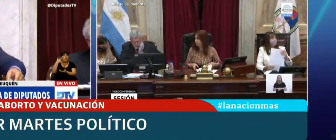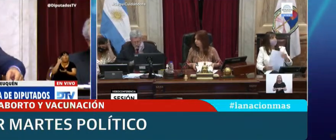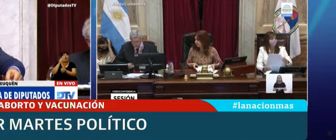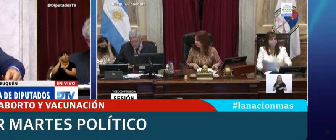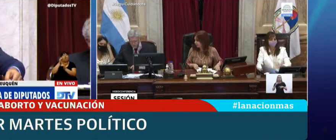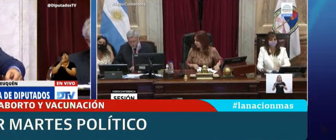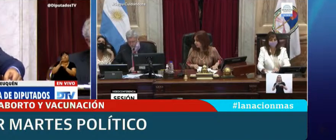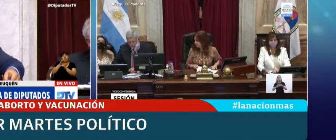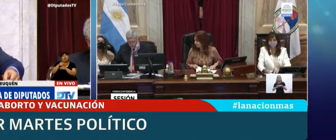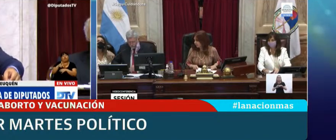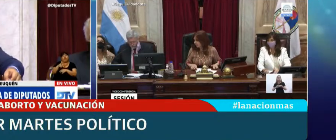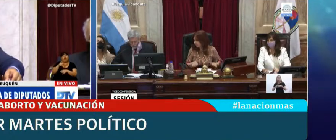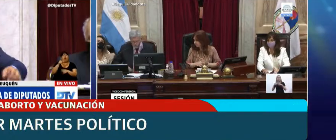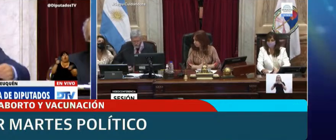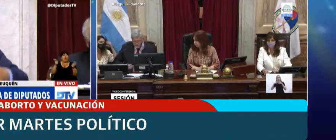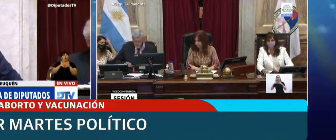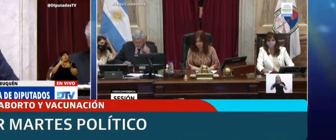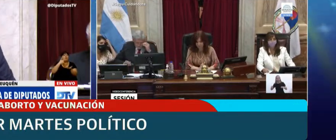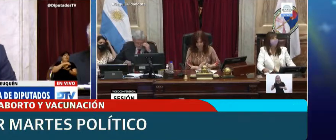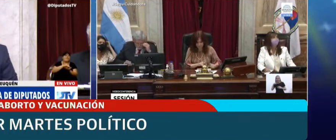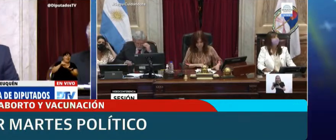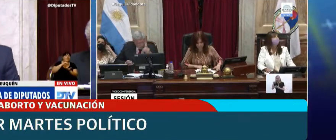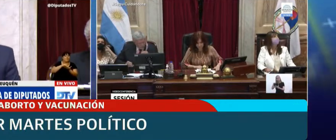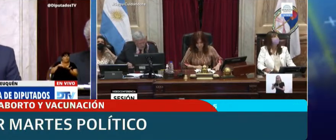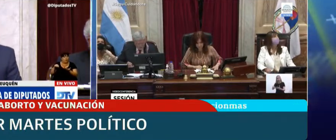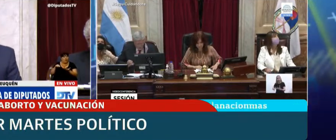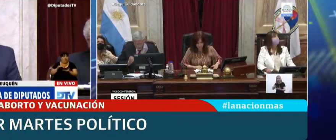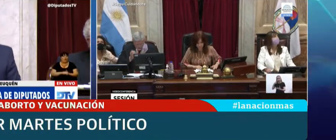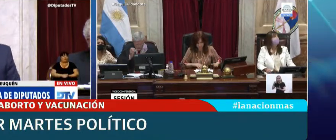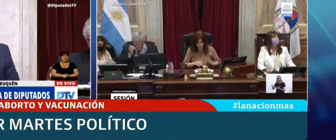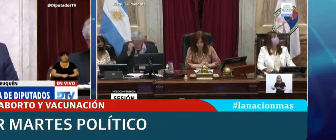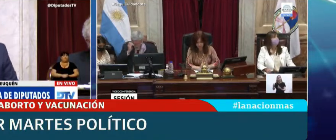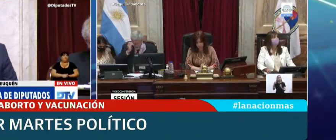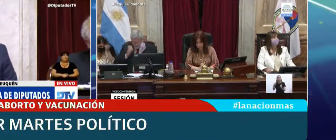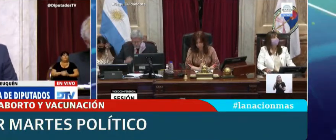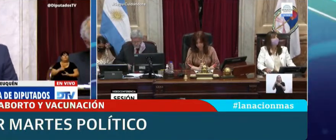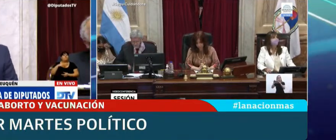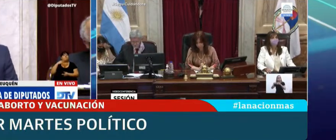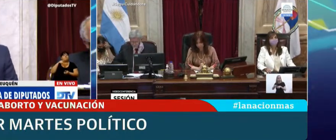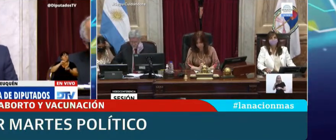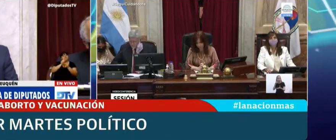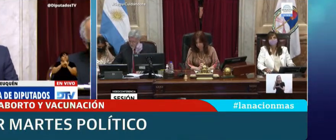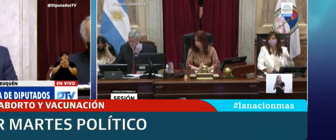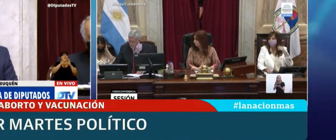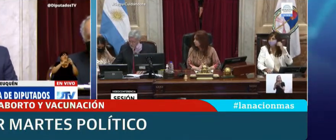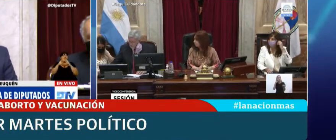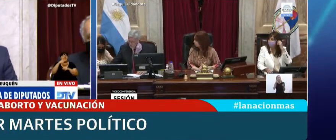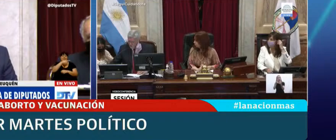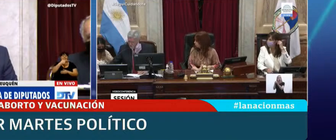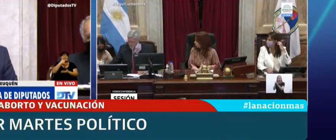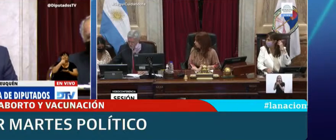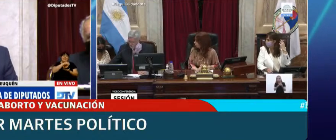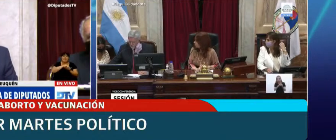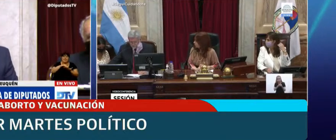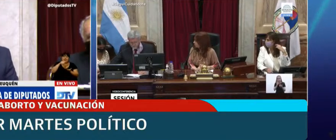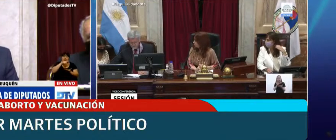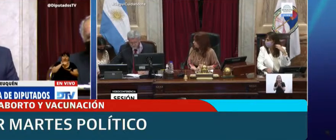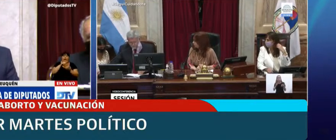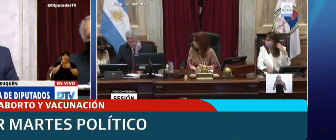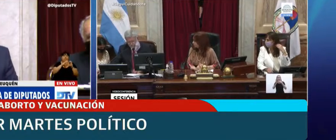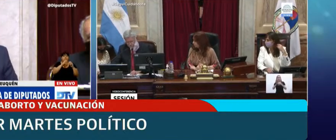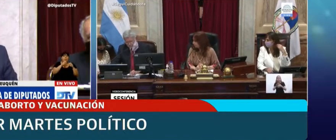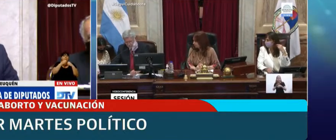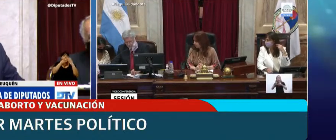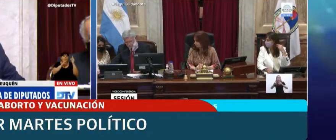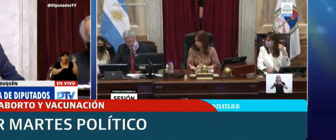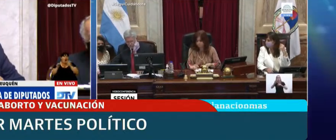valiente y bienvenidos bueno muchas gracias y claramente y no es casualidad que los tres temas estén concentrados hoy se definió originalmente lo que era la